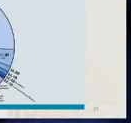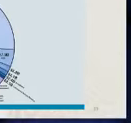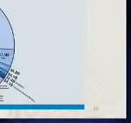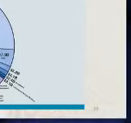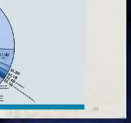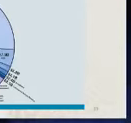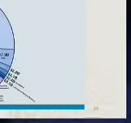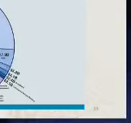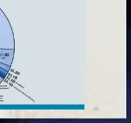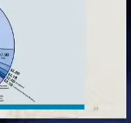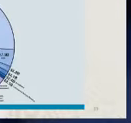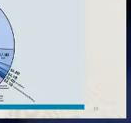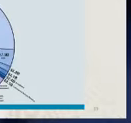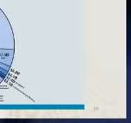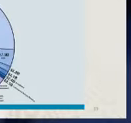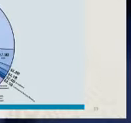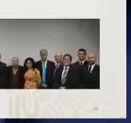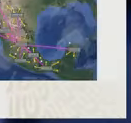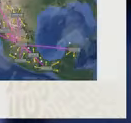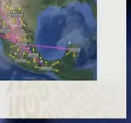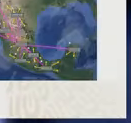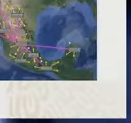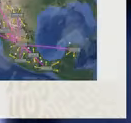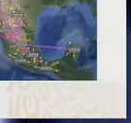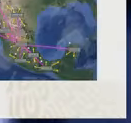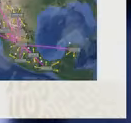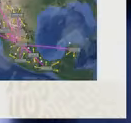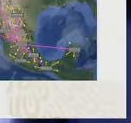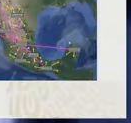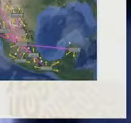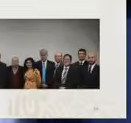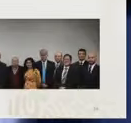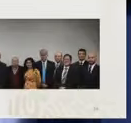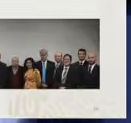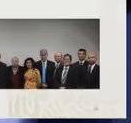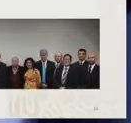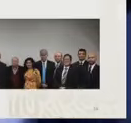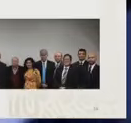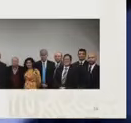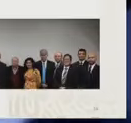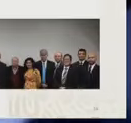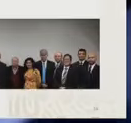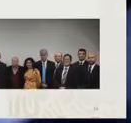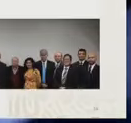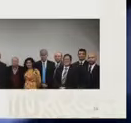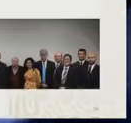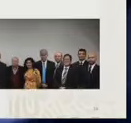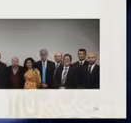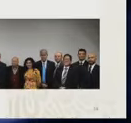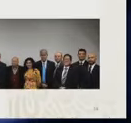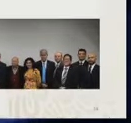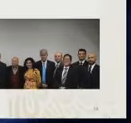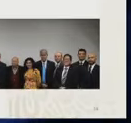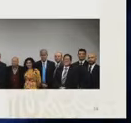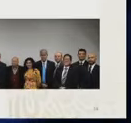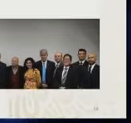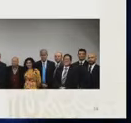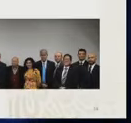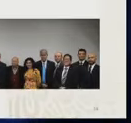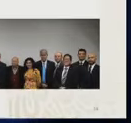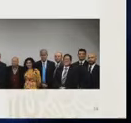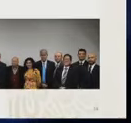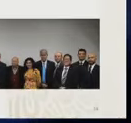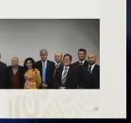supuesto pero es una cantidad enorme que tenemos que aprovechar y en méxico junto con la secreta de economía la sct los estados